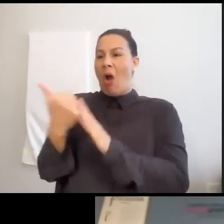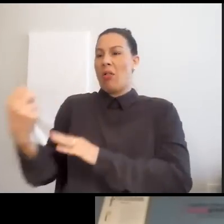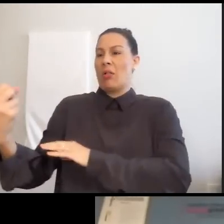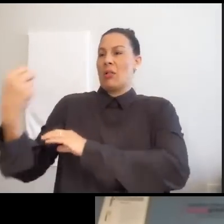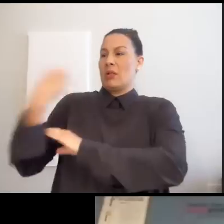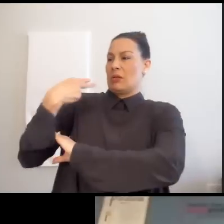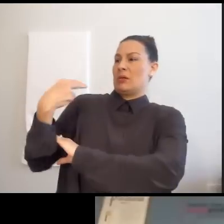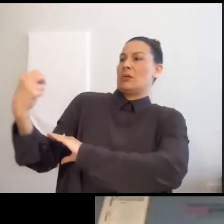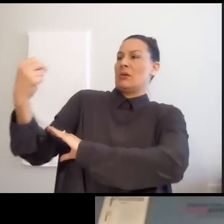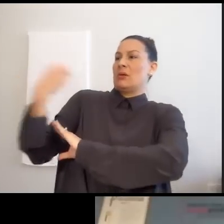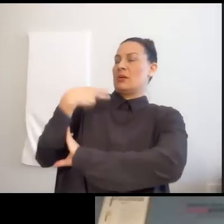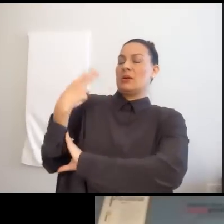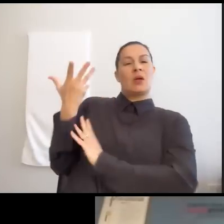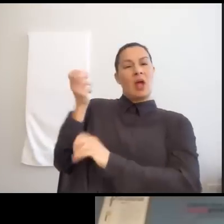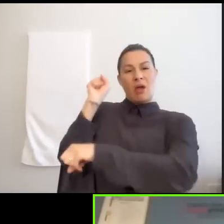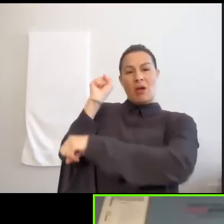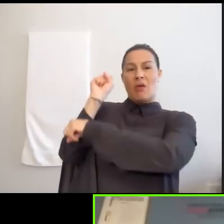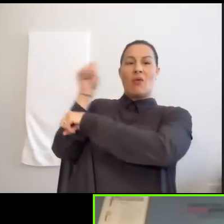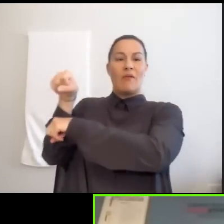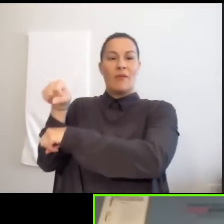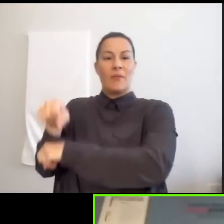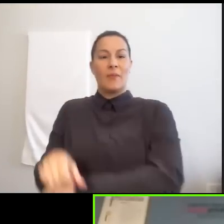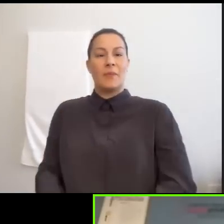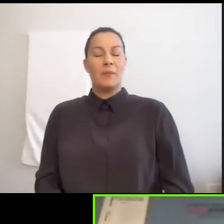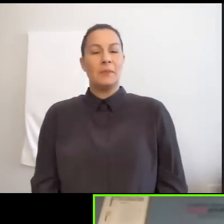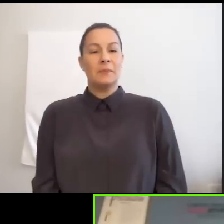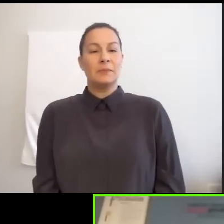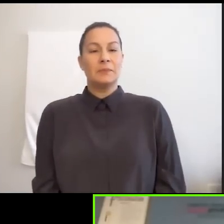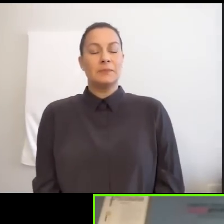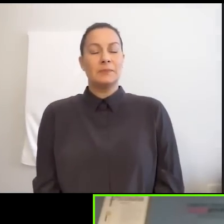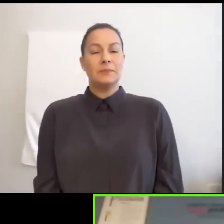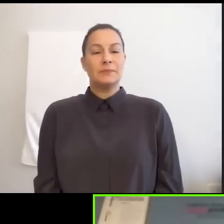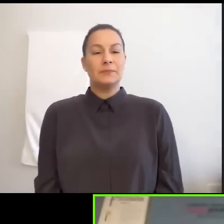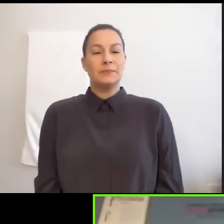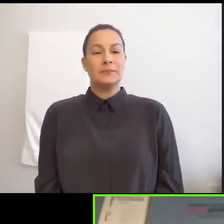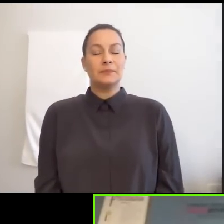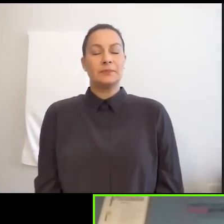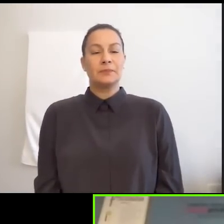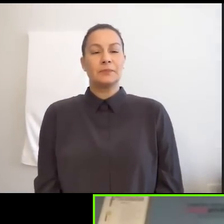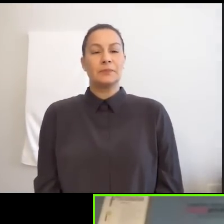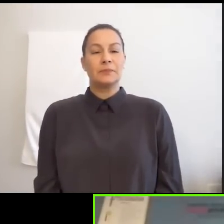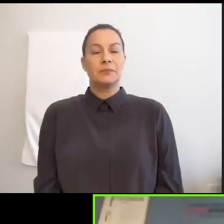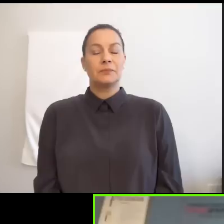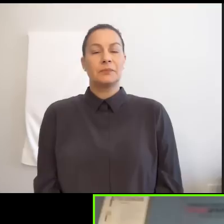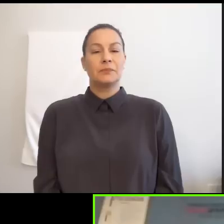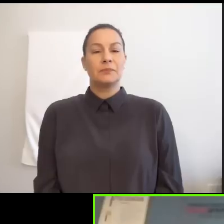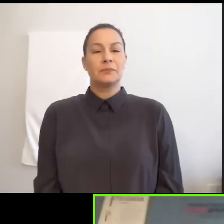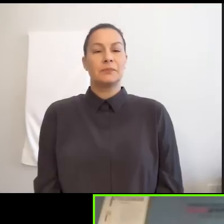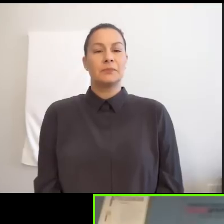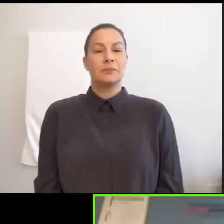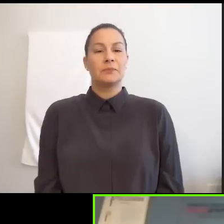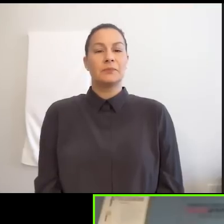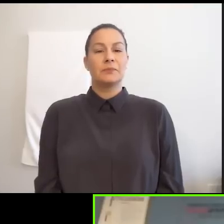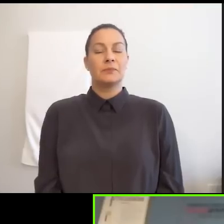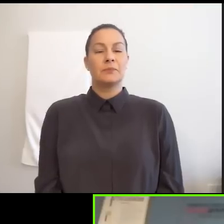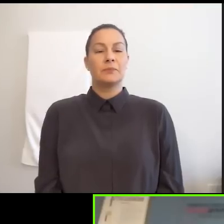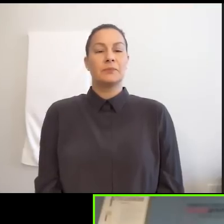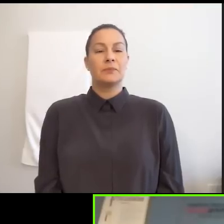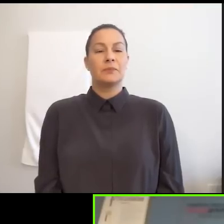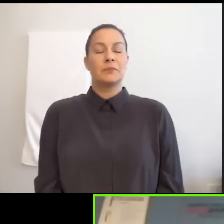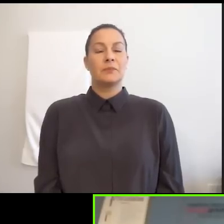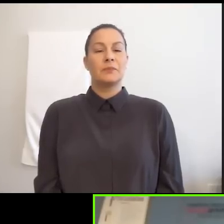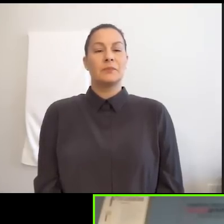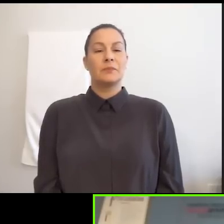again. Y estamos resistiendo. Ahora, pues, la situación...